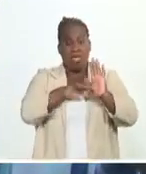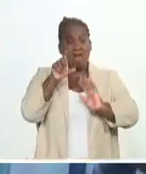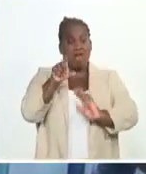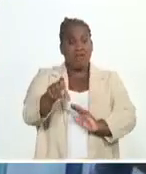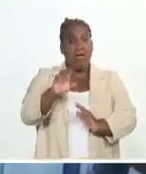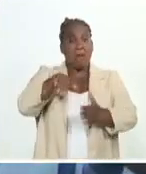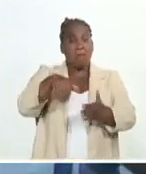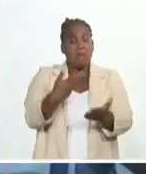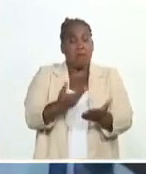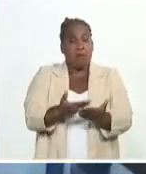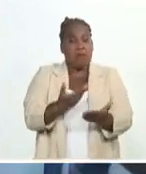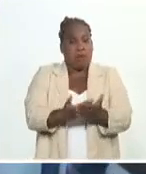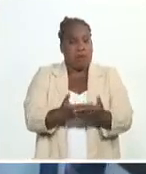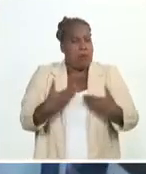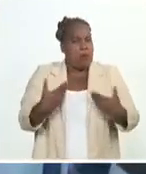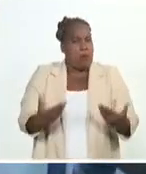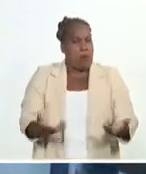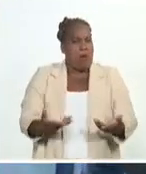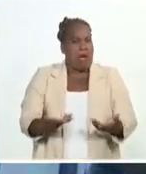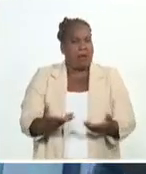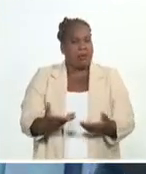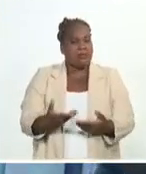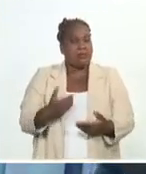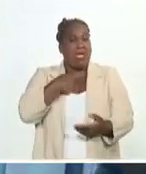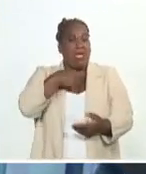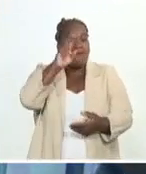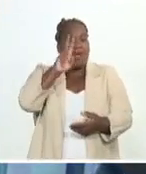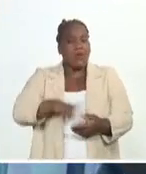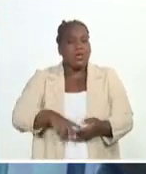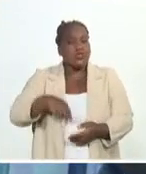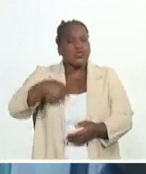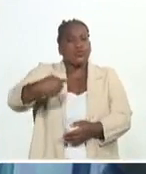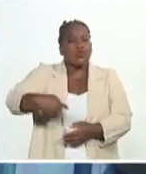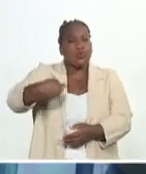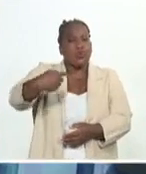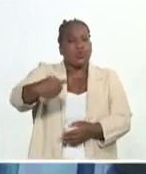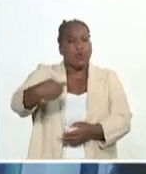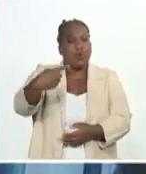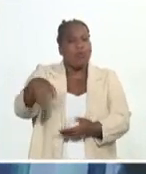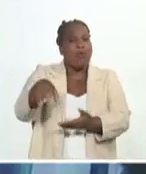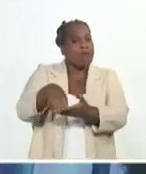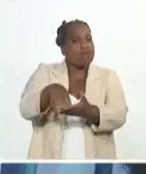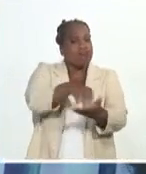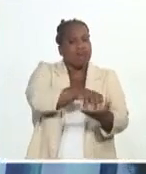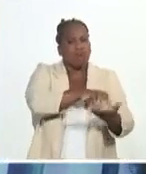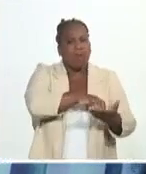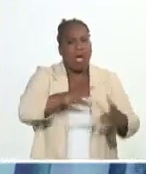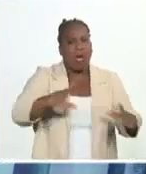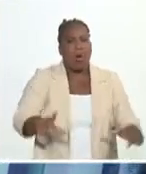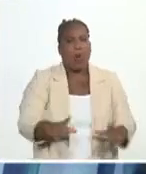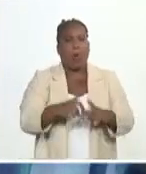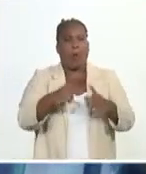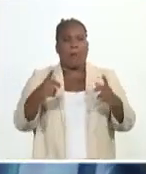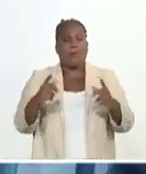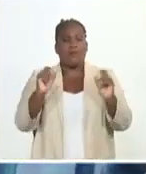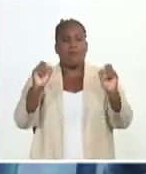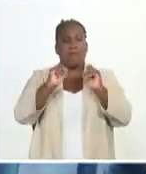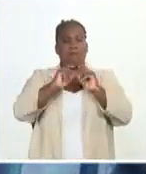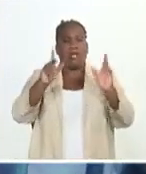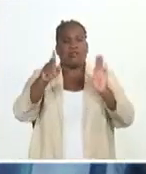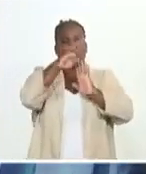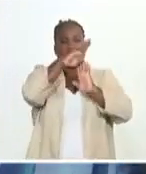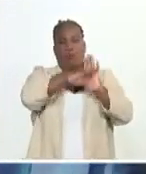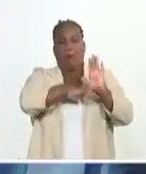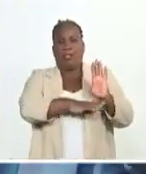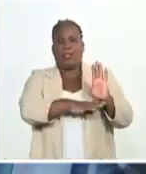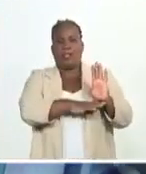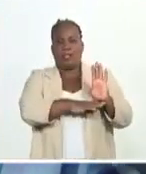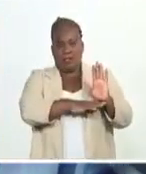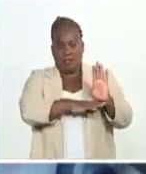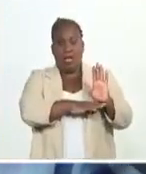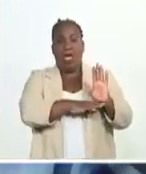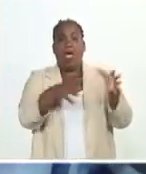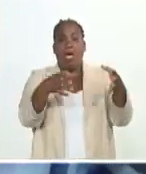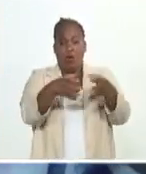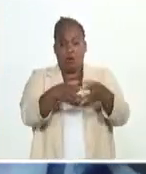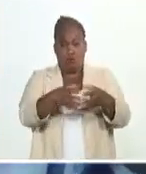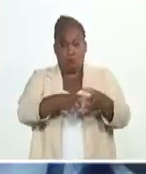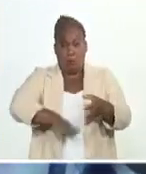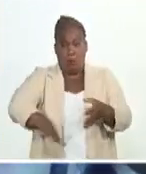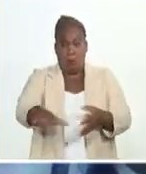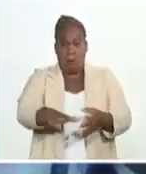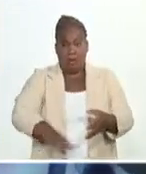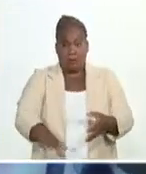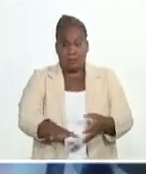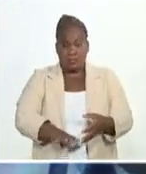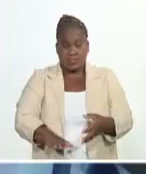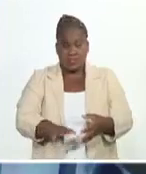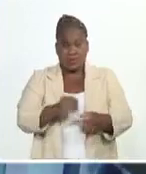es la evaluación de forma diaria en cada uno de los territorios, el cumplimiento y el impacto de estas medidas. Desde el Grupo Básico